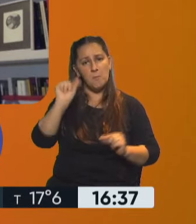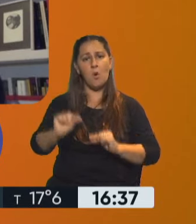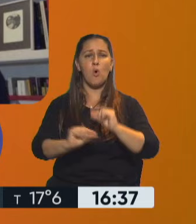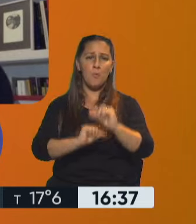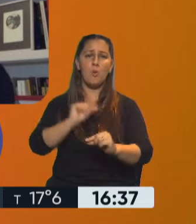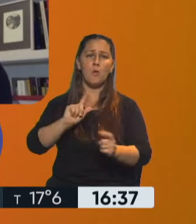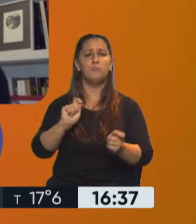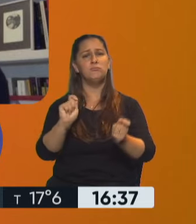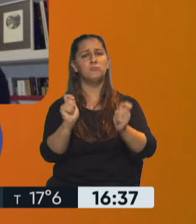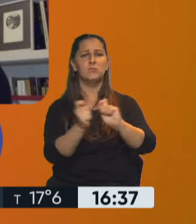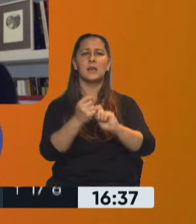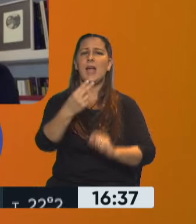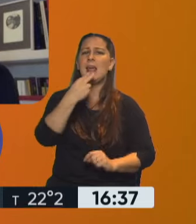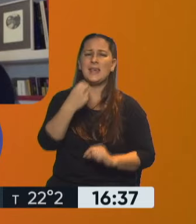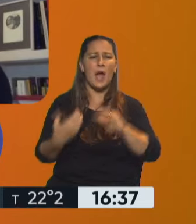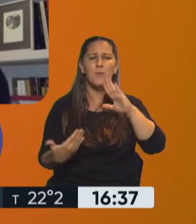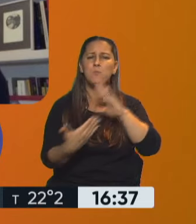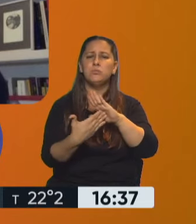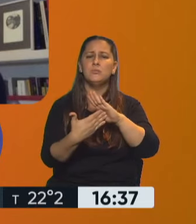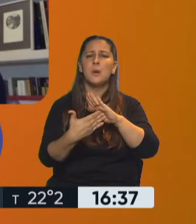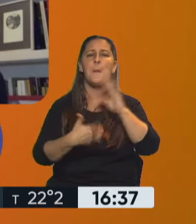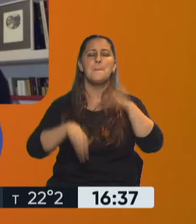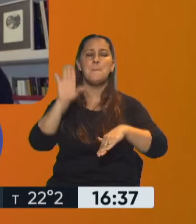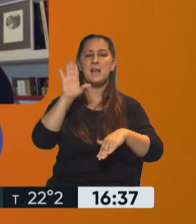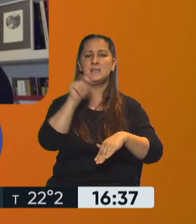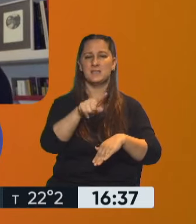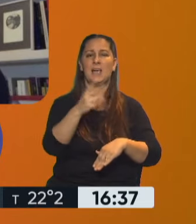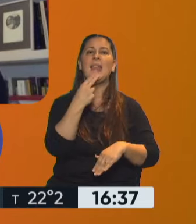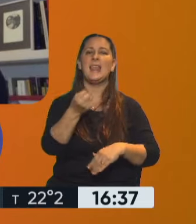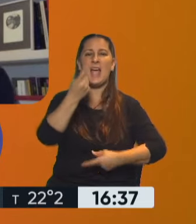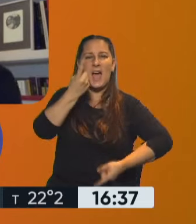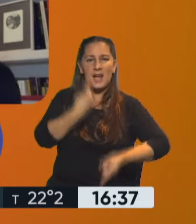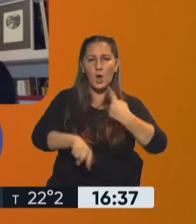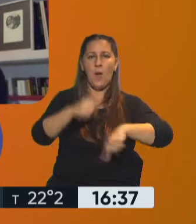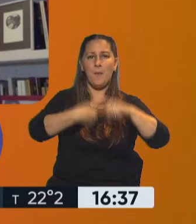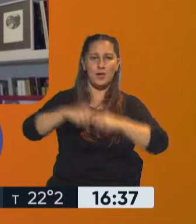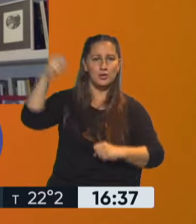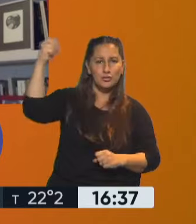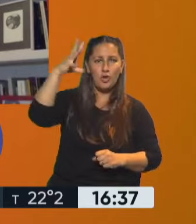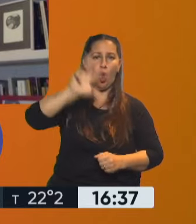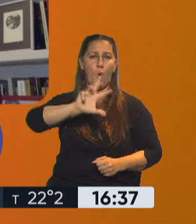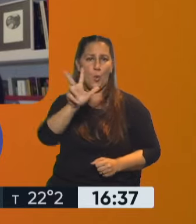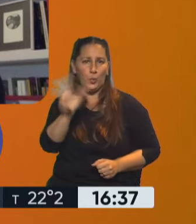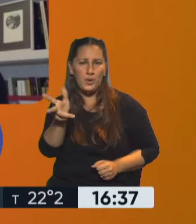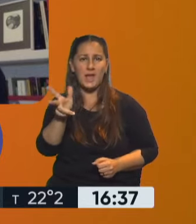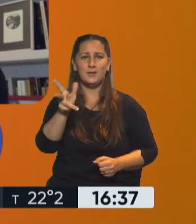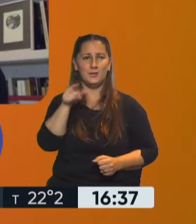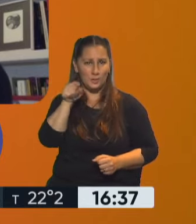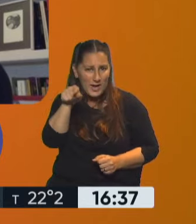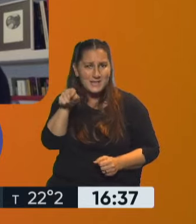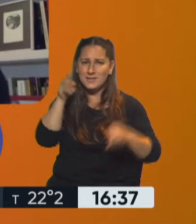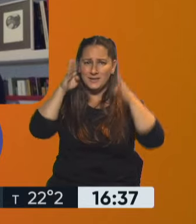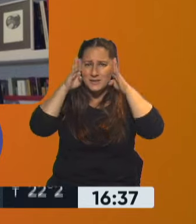una matriz energética con mayor incidencia de las energías renovables, la energía solar, la energía eólica. El mundo va hacia